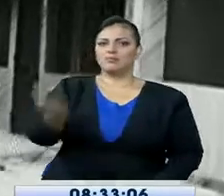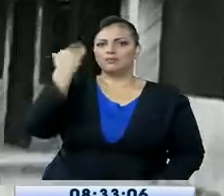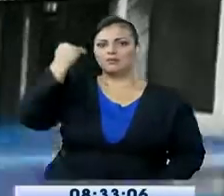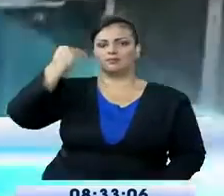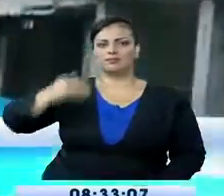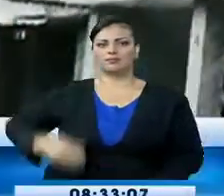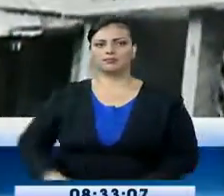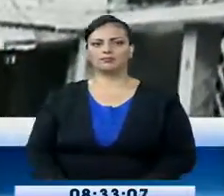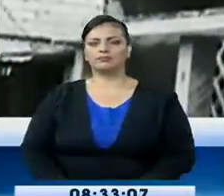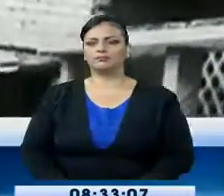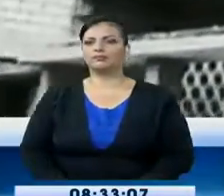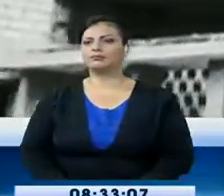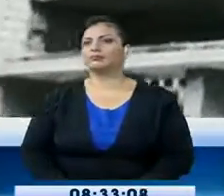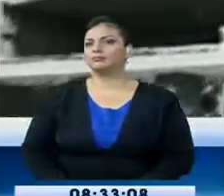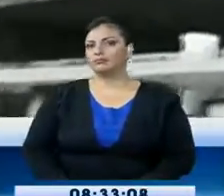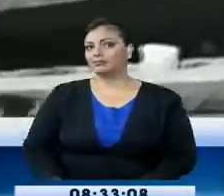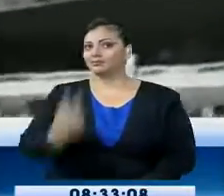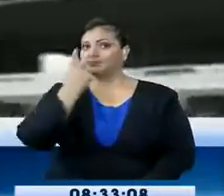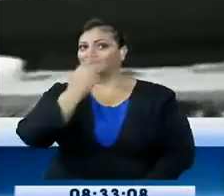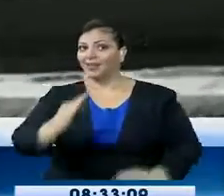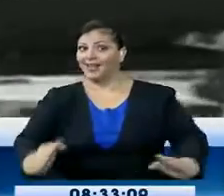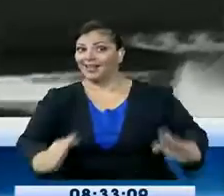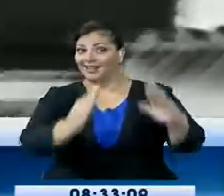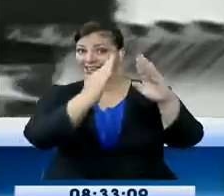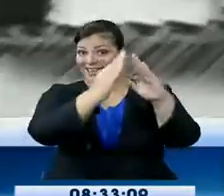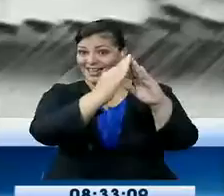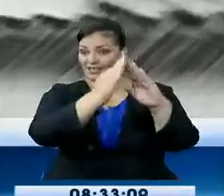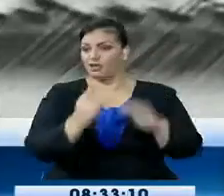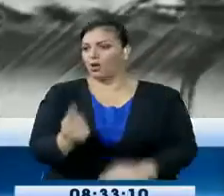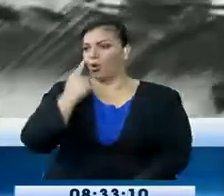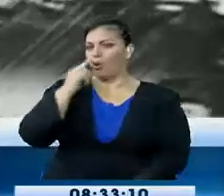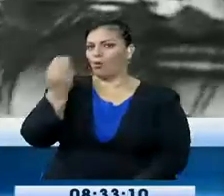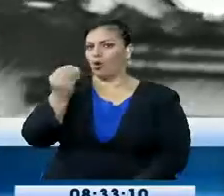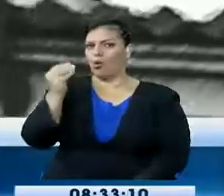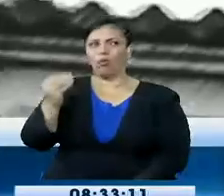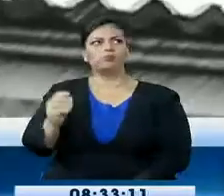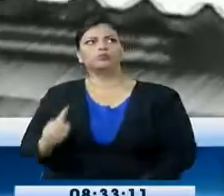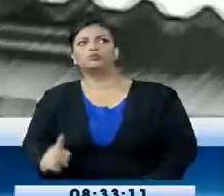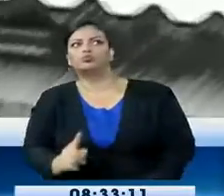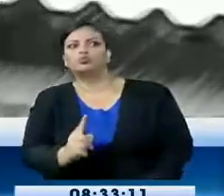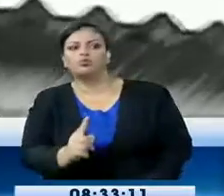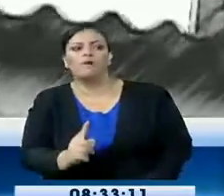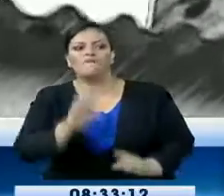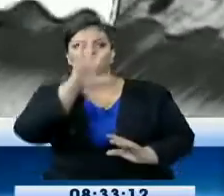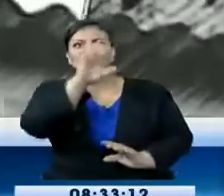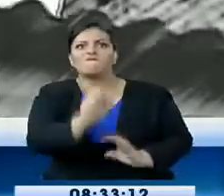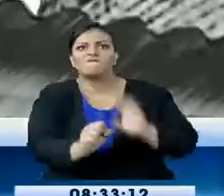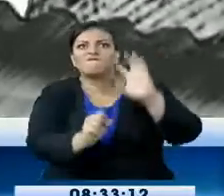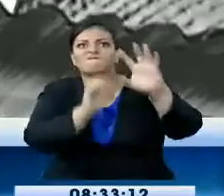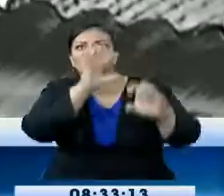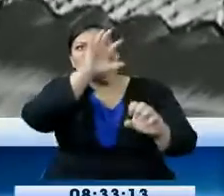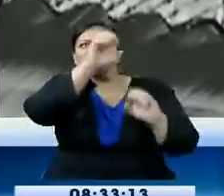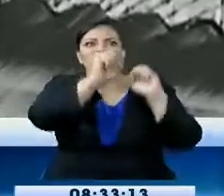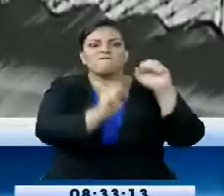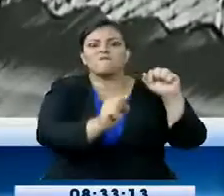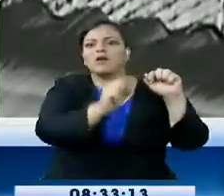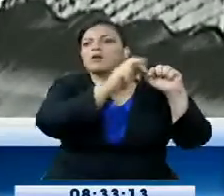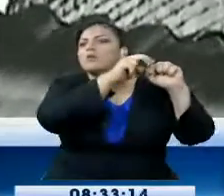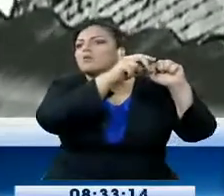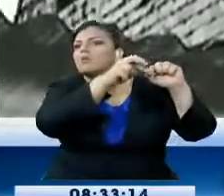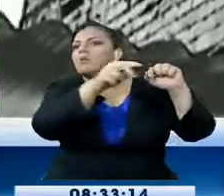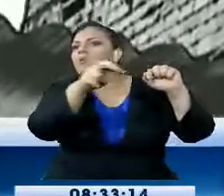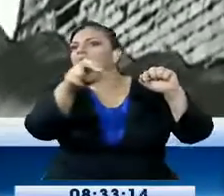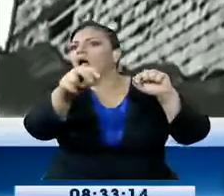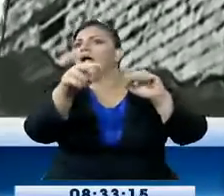El chico subió por ese techo, pasó por aquí largo y se subió por el balcón. Por el balcón de allí ingresó a